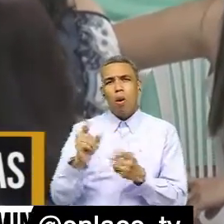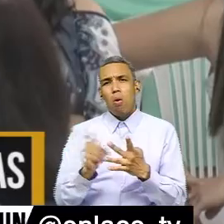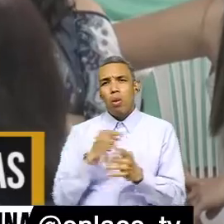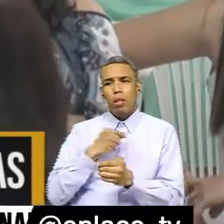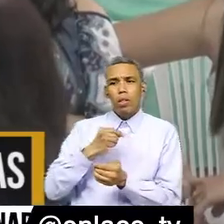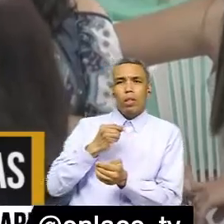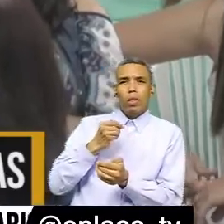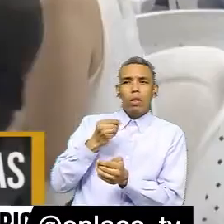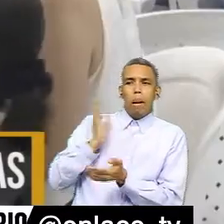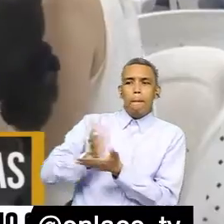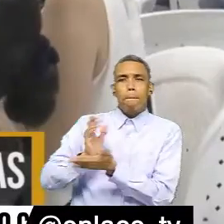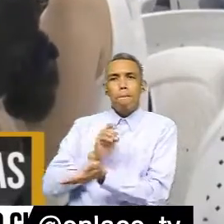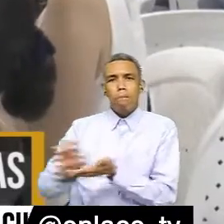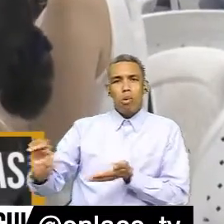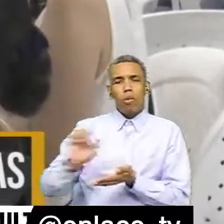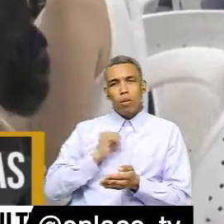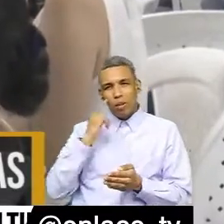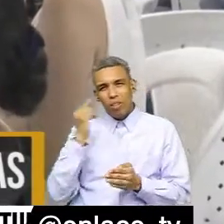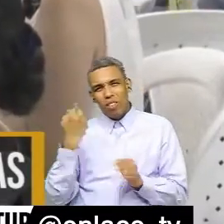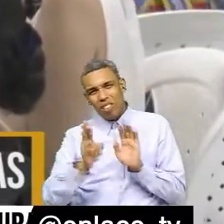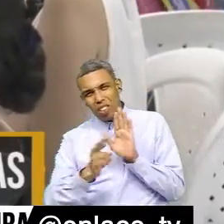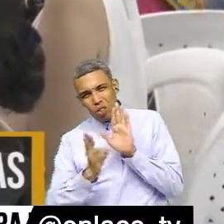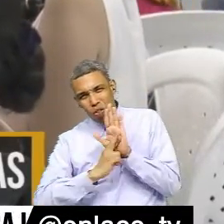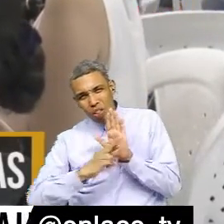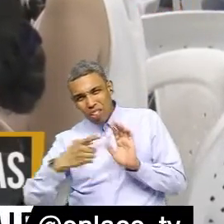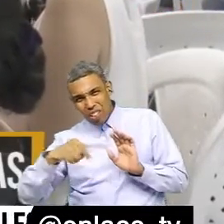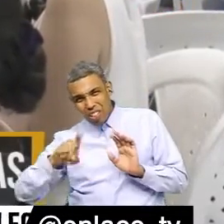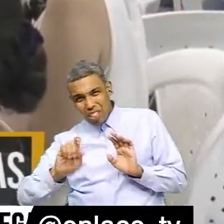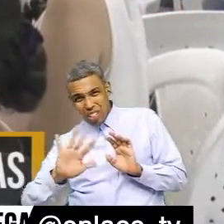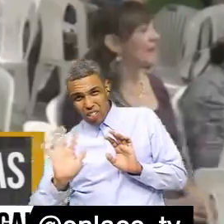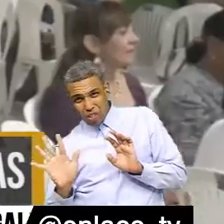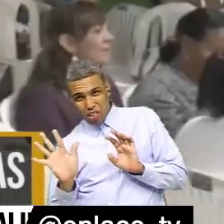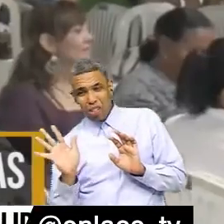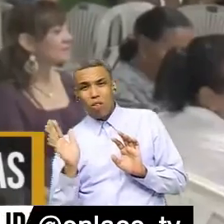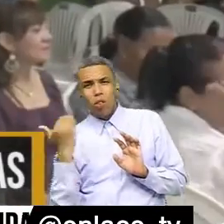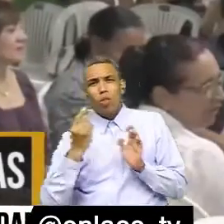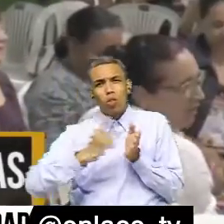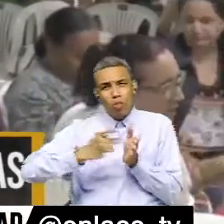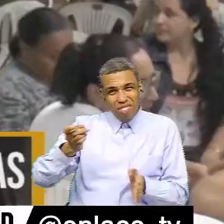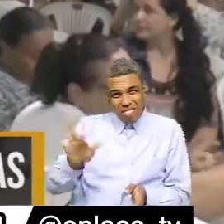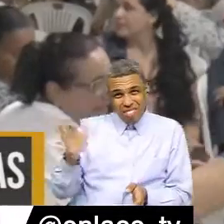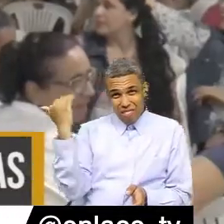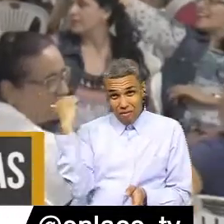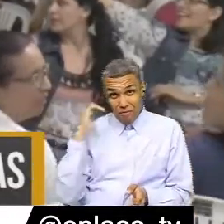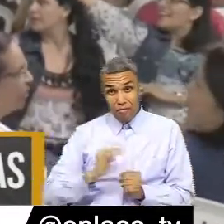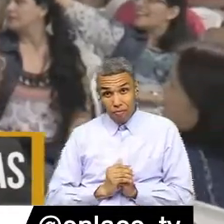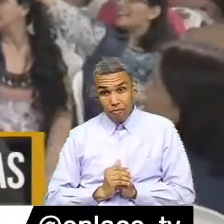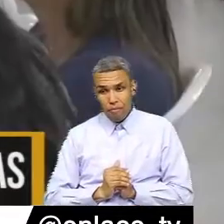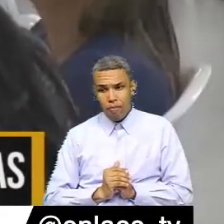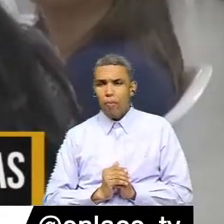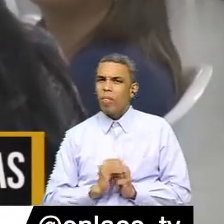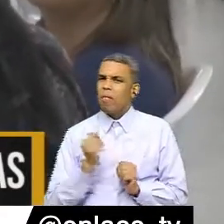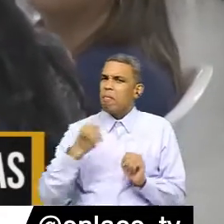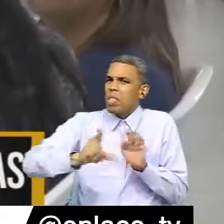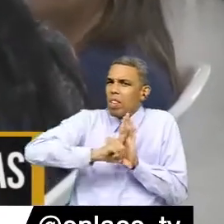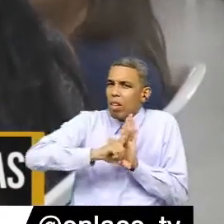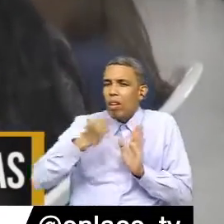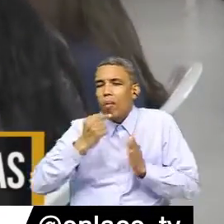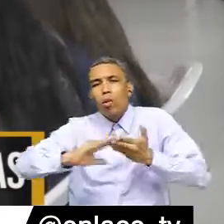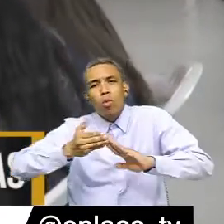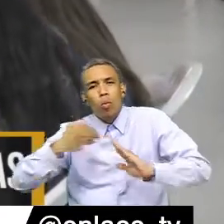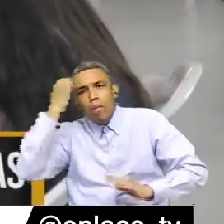decreto 16 55 de 2015 dirigido por nicole en cada días referente nacional de riesgos para el magisterio participaron más de